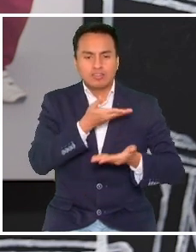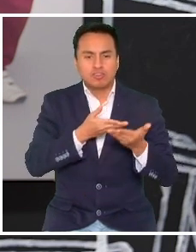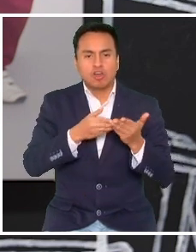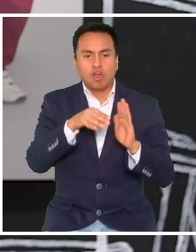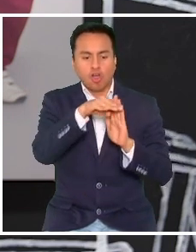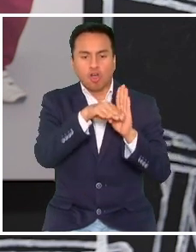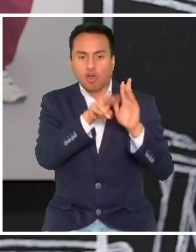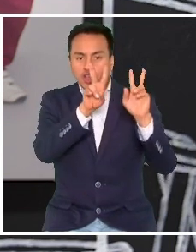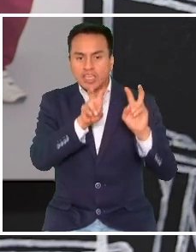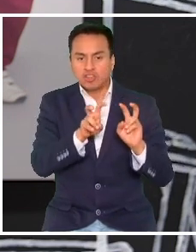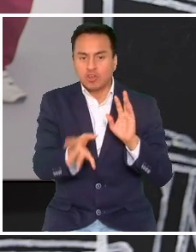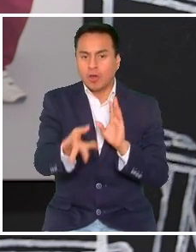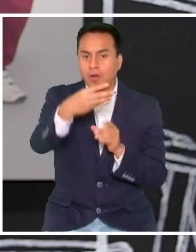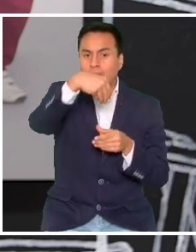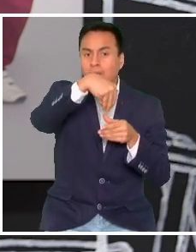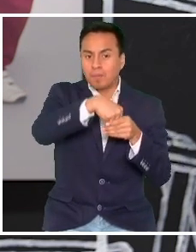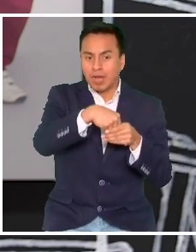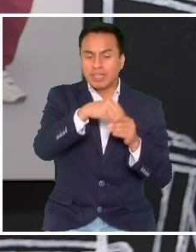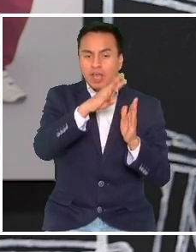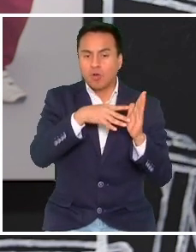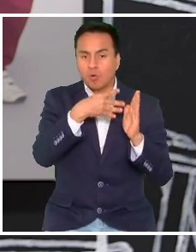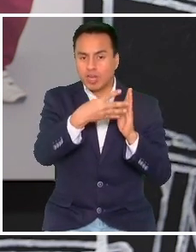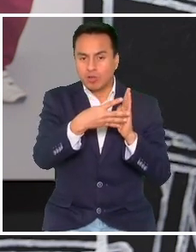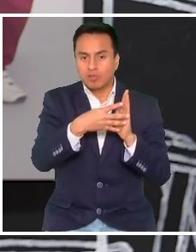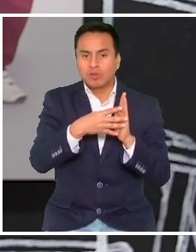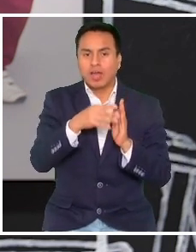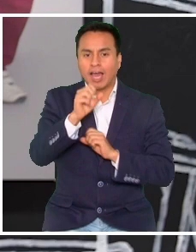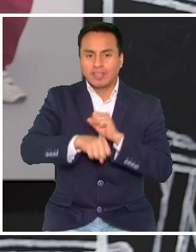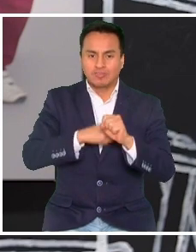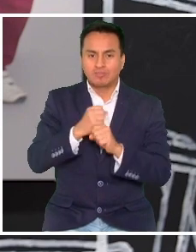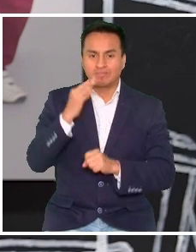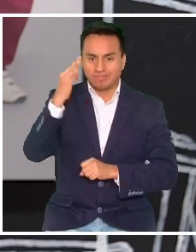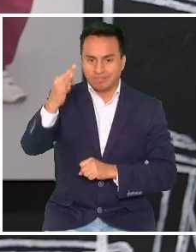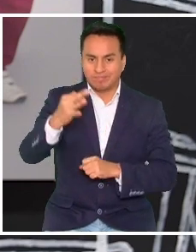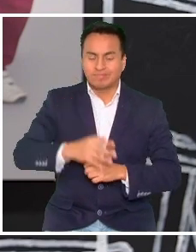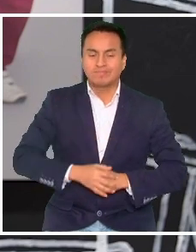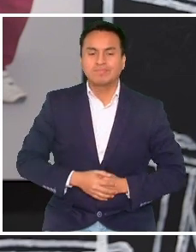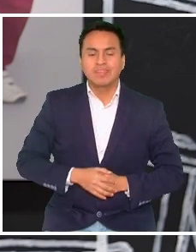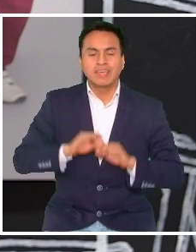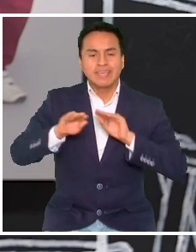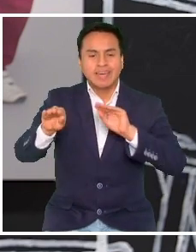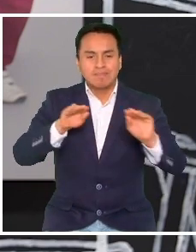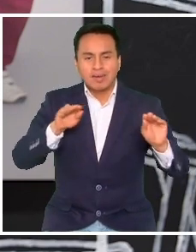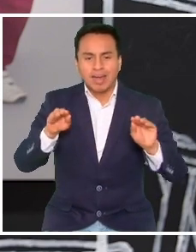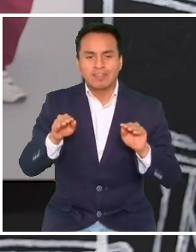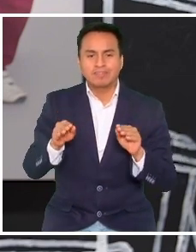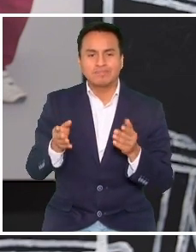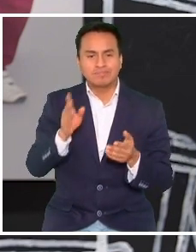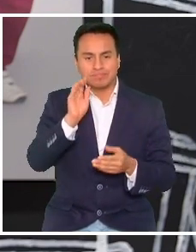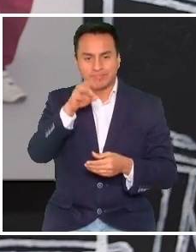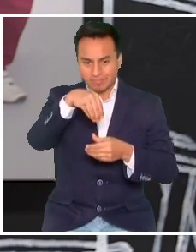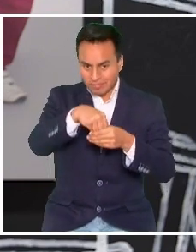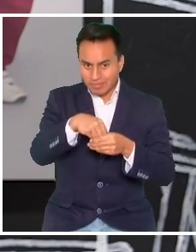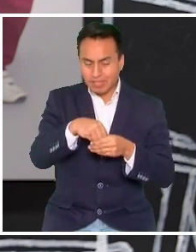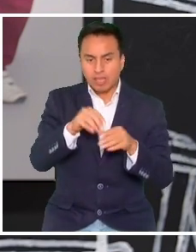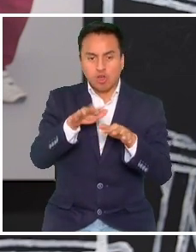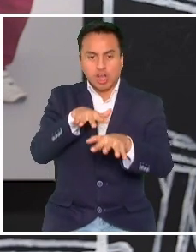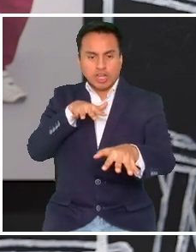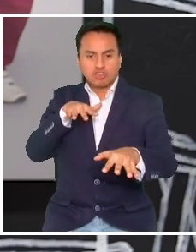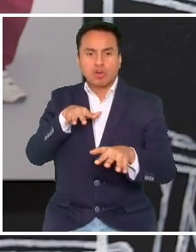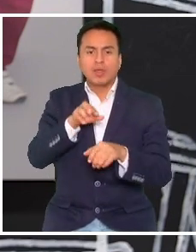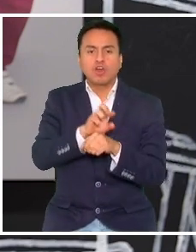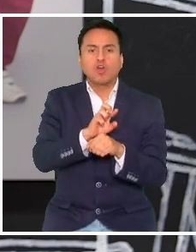de los contenidos que formarán parte del currículum en los próximos años nuestro llamado es hacerse parte de este congreso